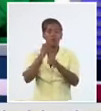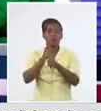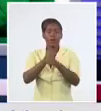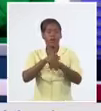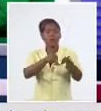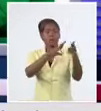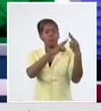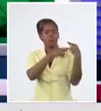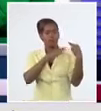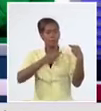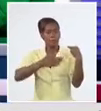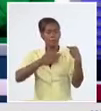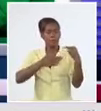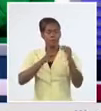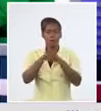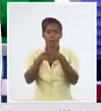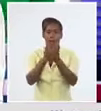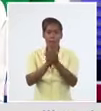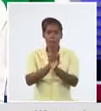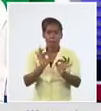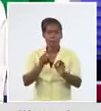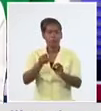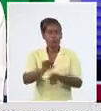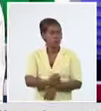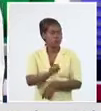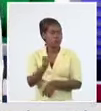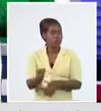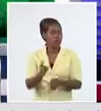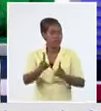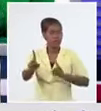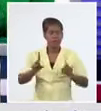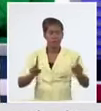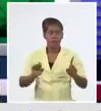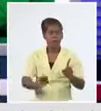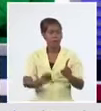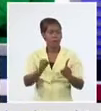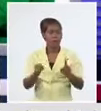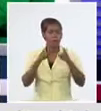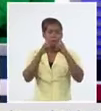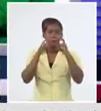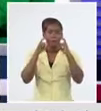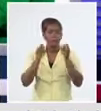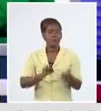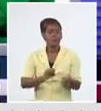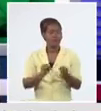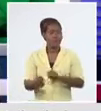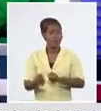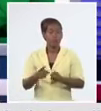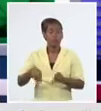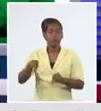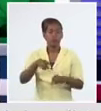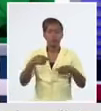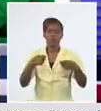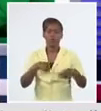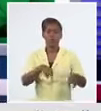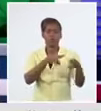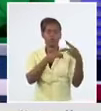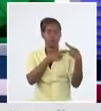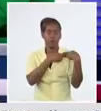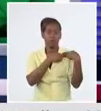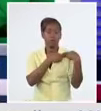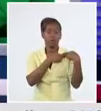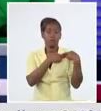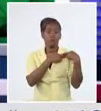nasobuco, a lavarse las manos y a tener una distancia prudencial, eso no requiere ningún recurso que no sea